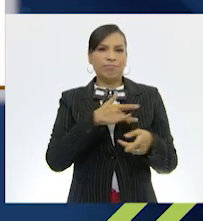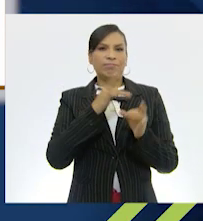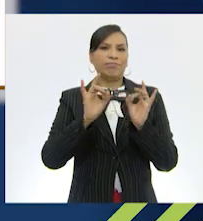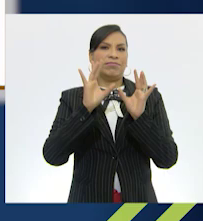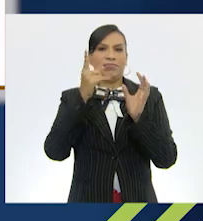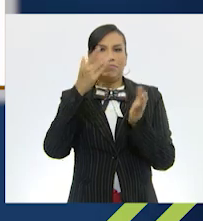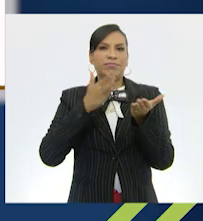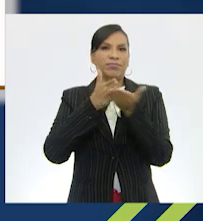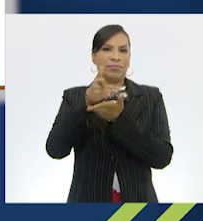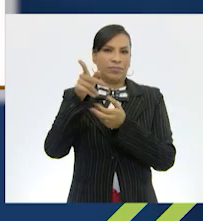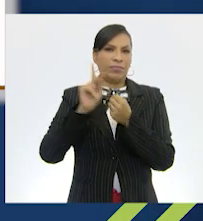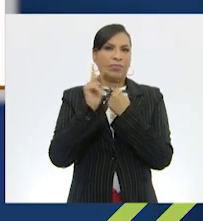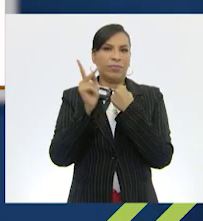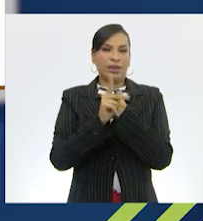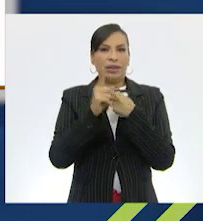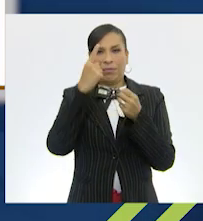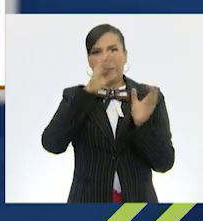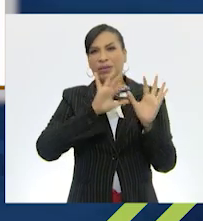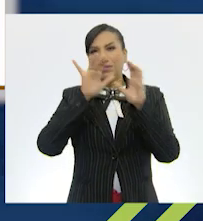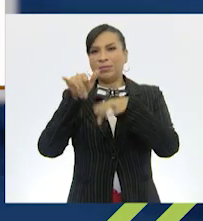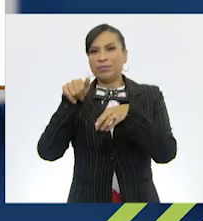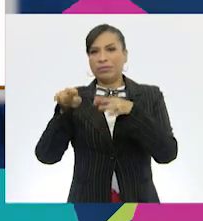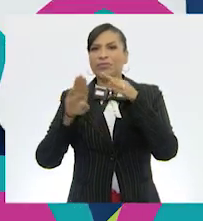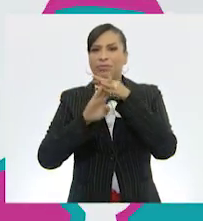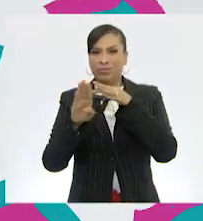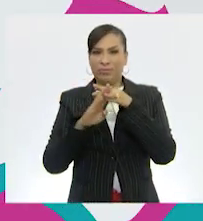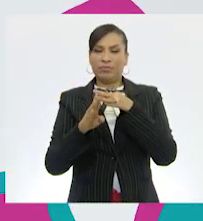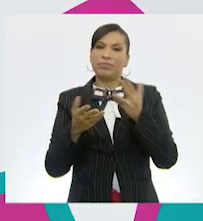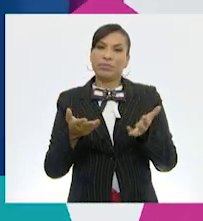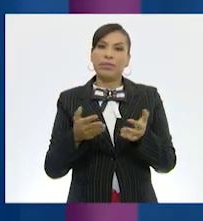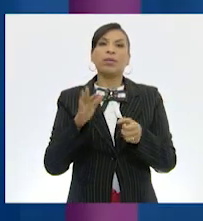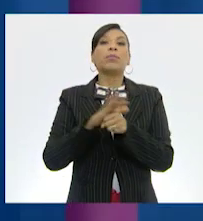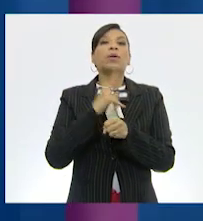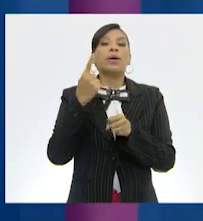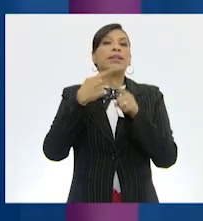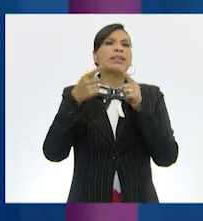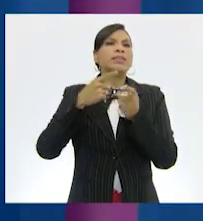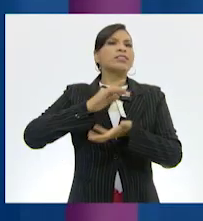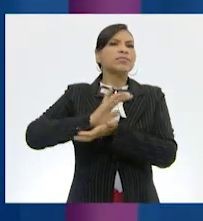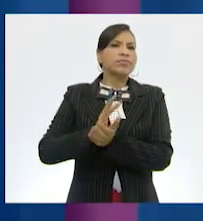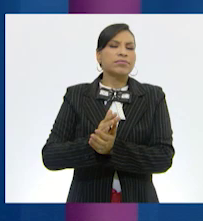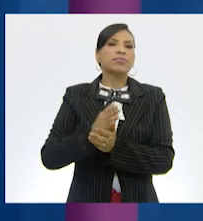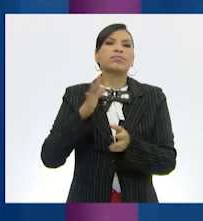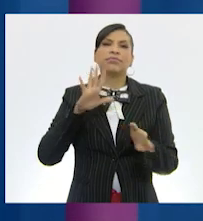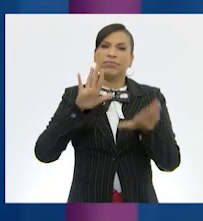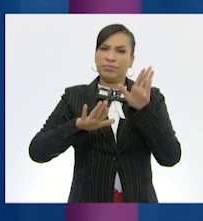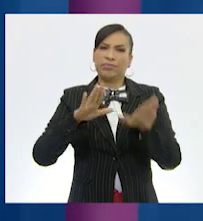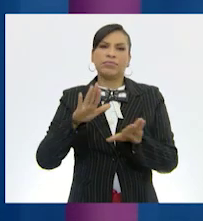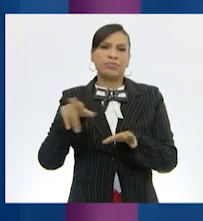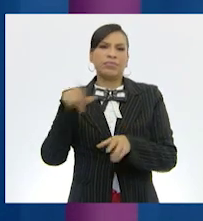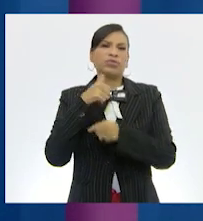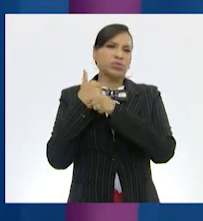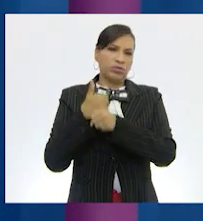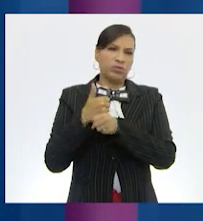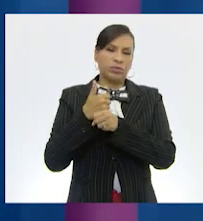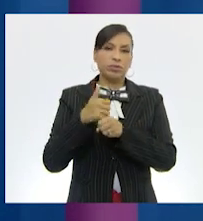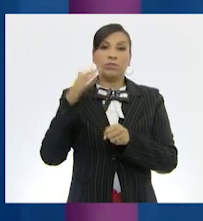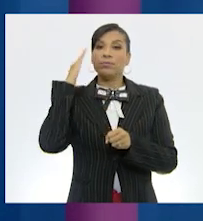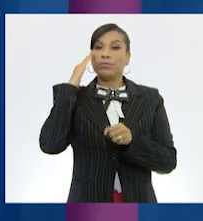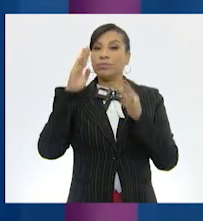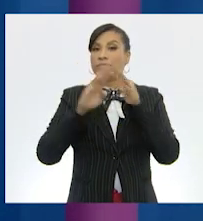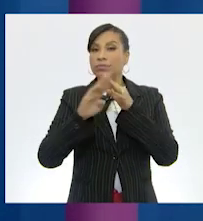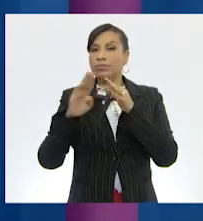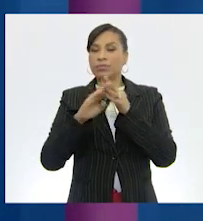llegan a estos países receptores. Sobre todo por la discriminación que suelen sufrir, principalmente los